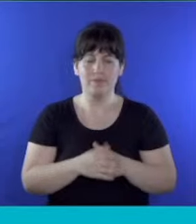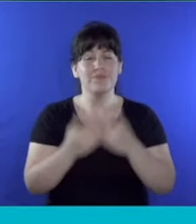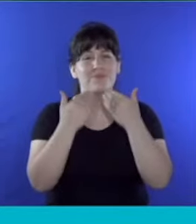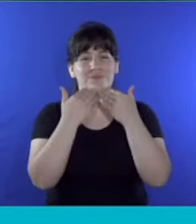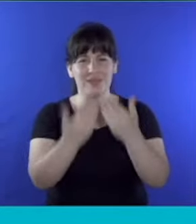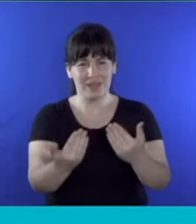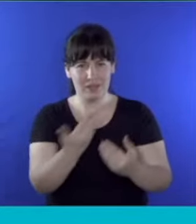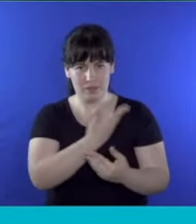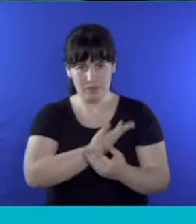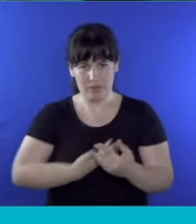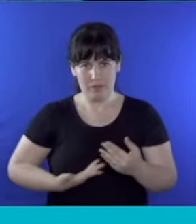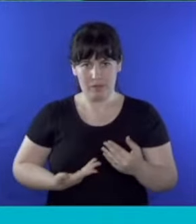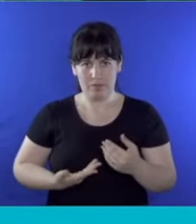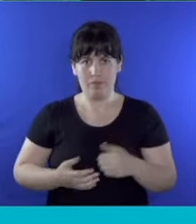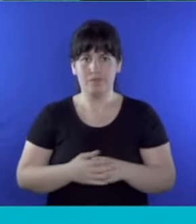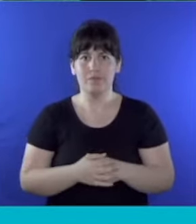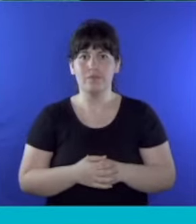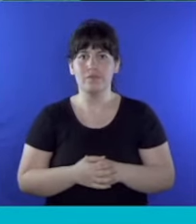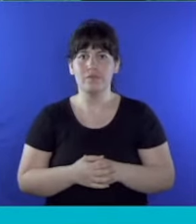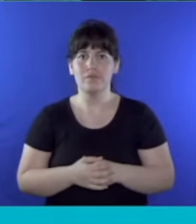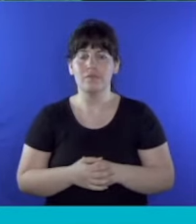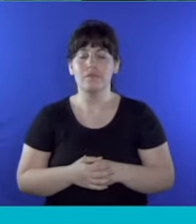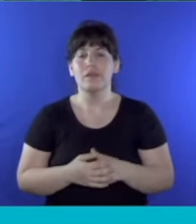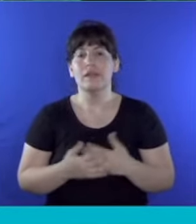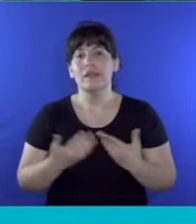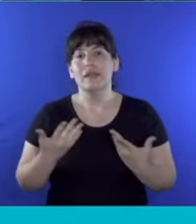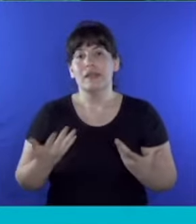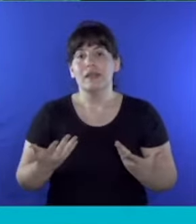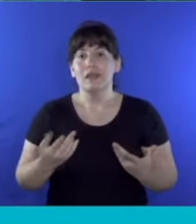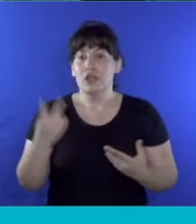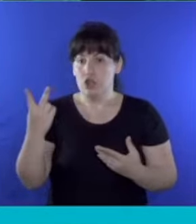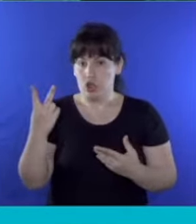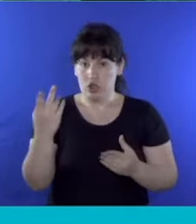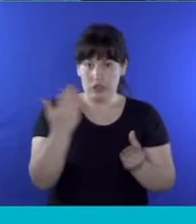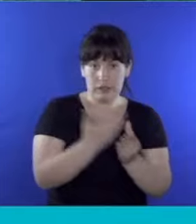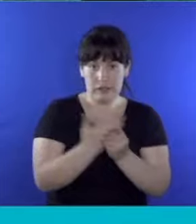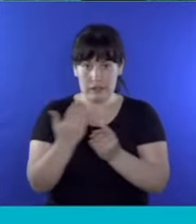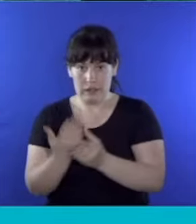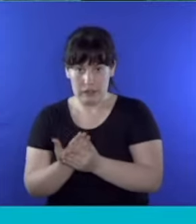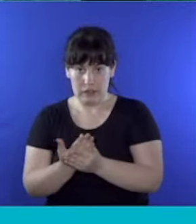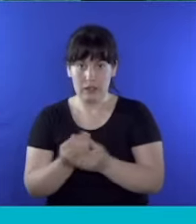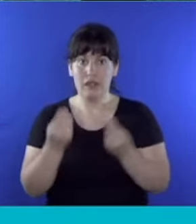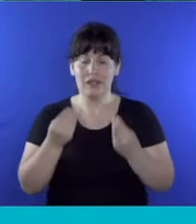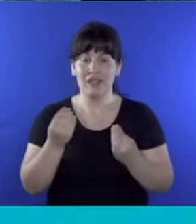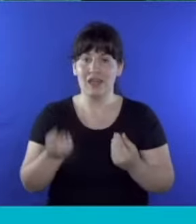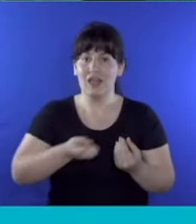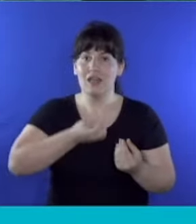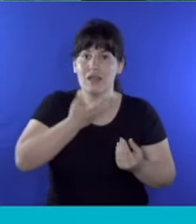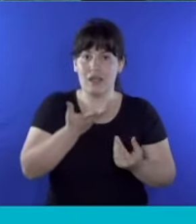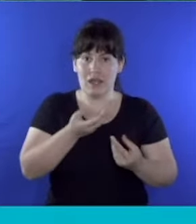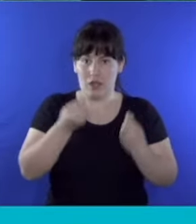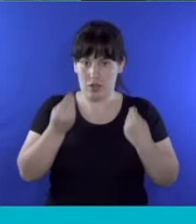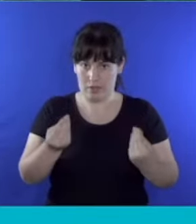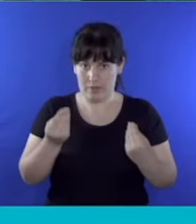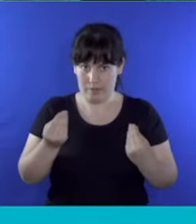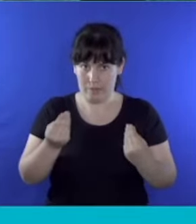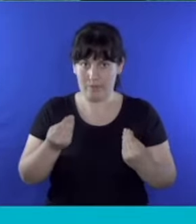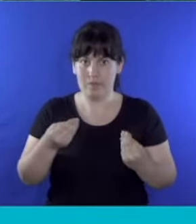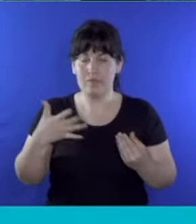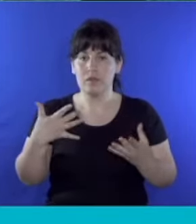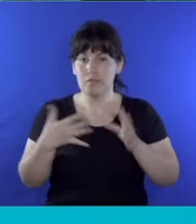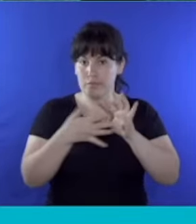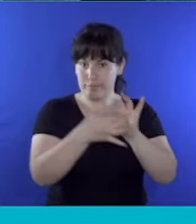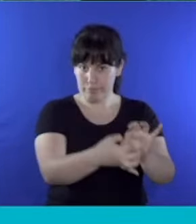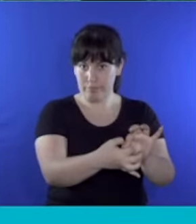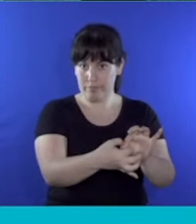Gracias, señor presidente. Bueno, estos dos expedientes que tienen como motivo la declaración, por un lado de la adhesión